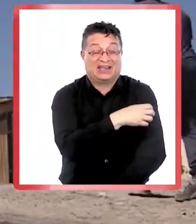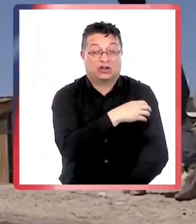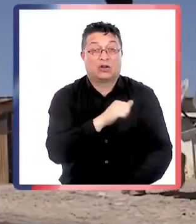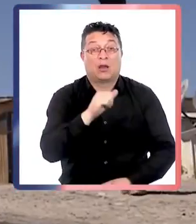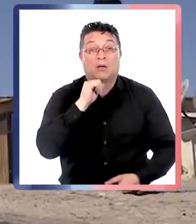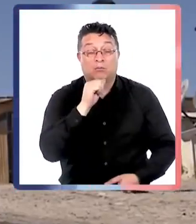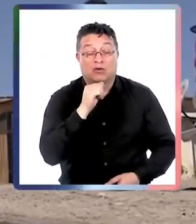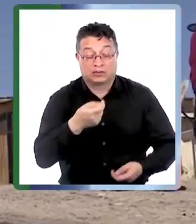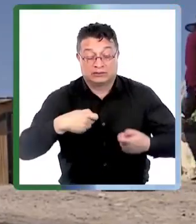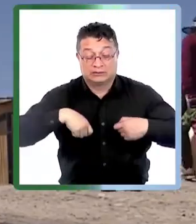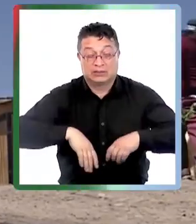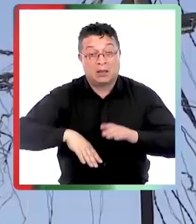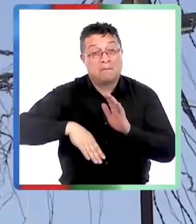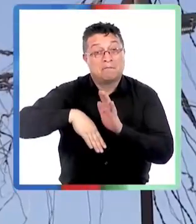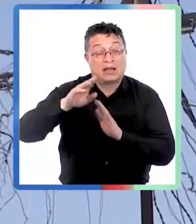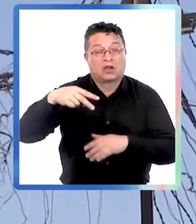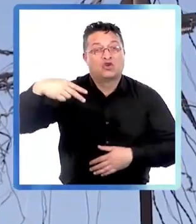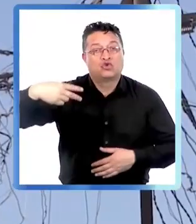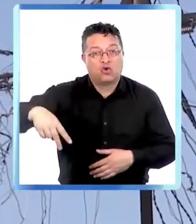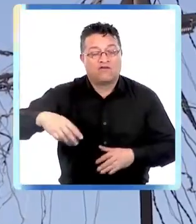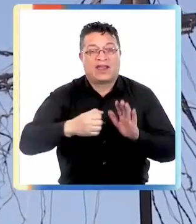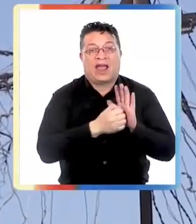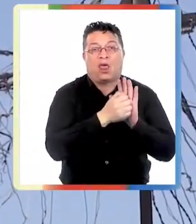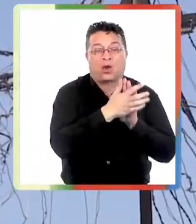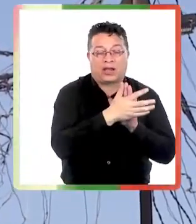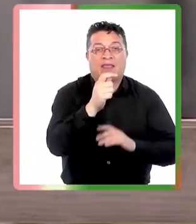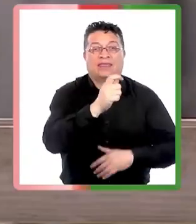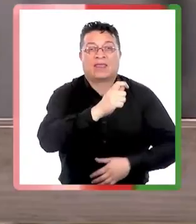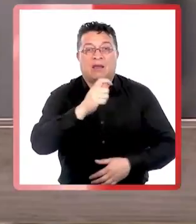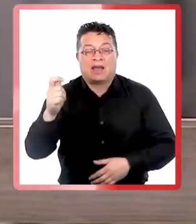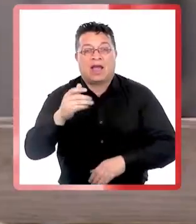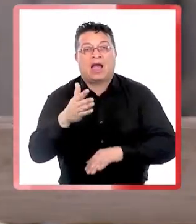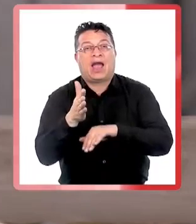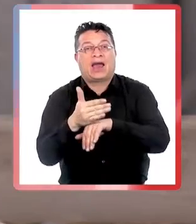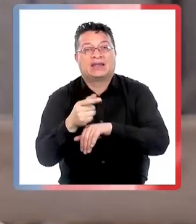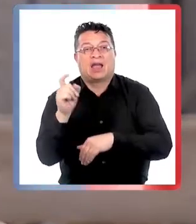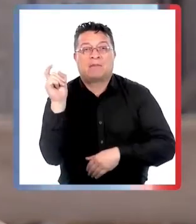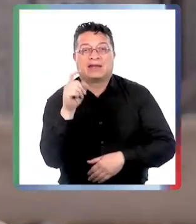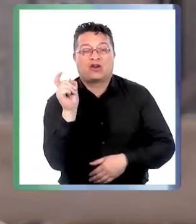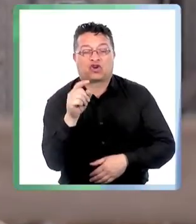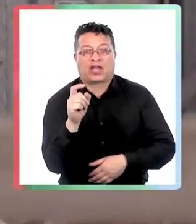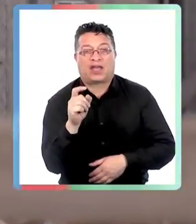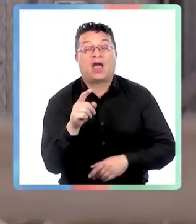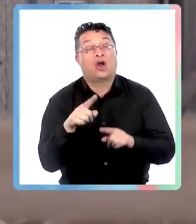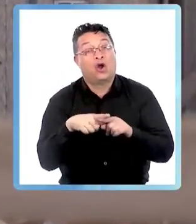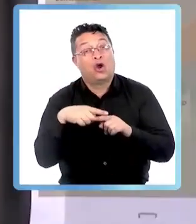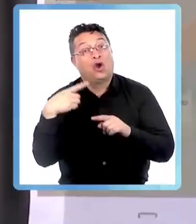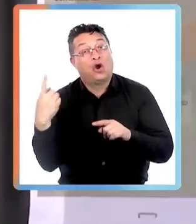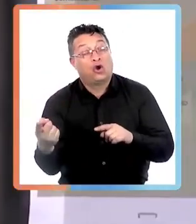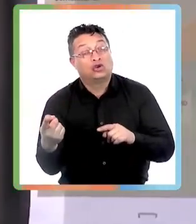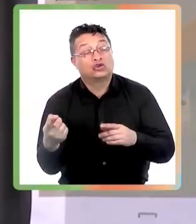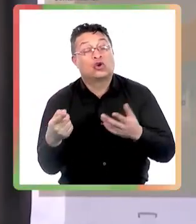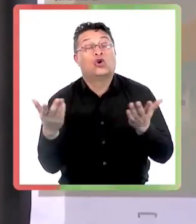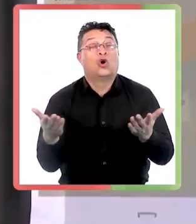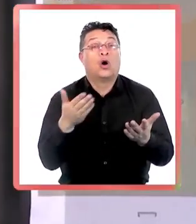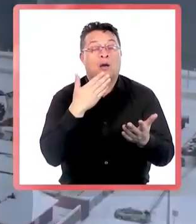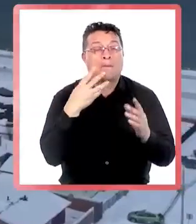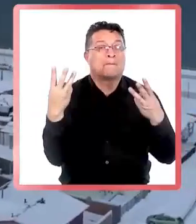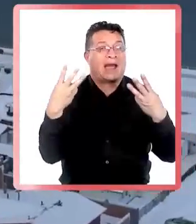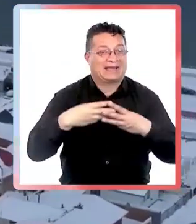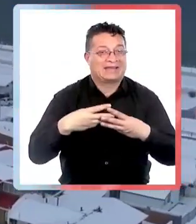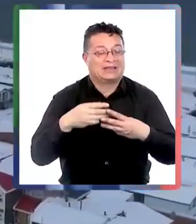Las regiones con la tasa de pobreza por ingreso más alta son Ñuble, la Araucanía, Tarapacá y Arica y Parinacota, mientras que en la otra cara